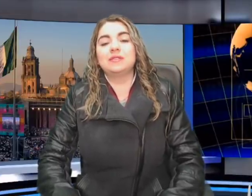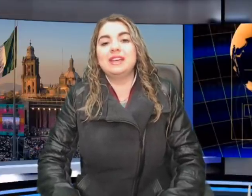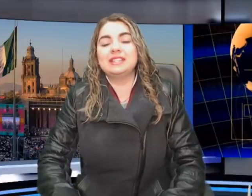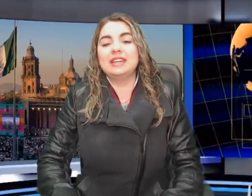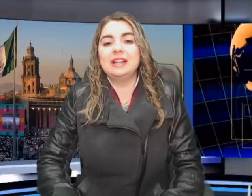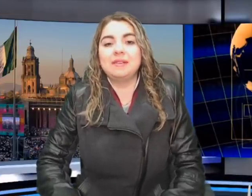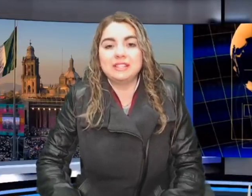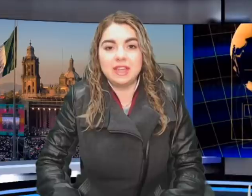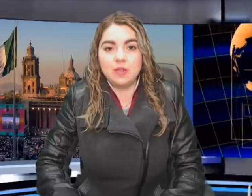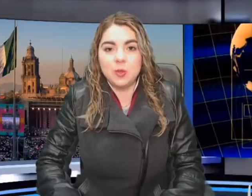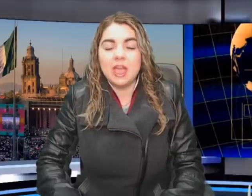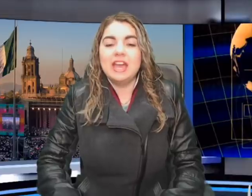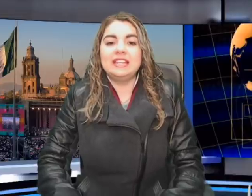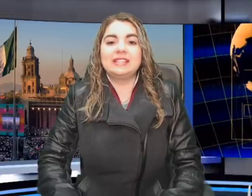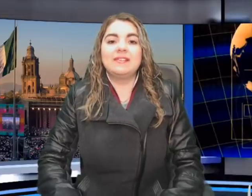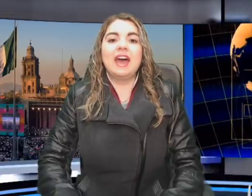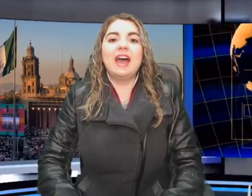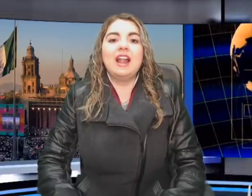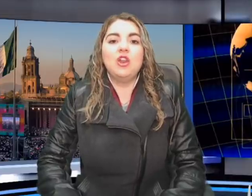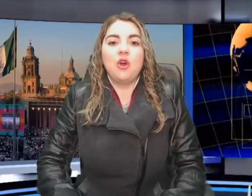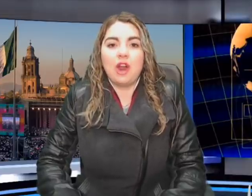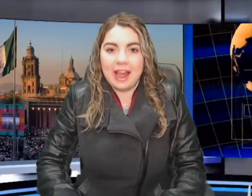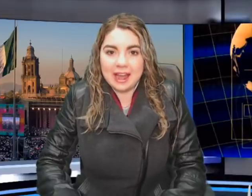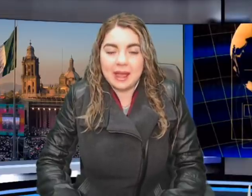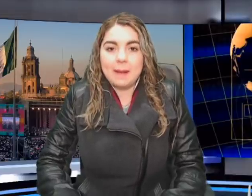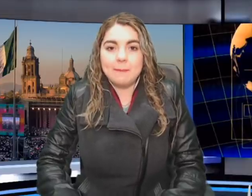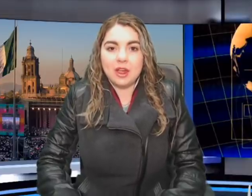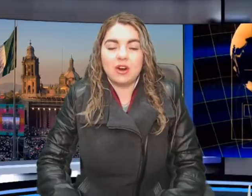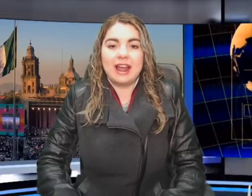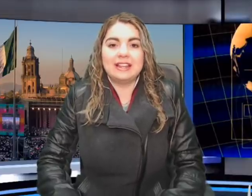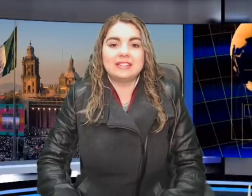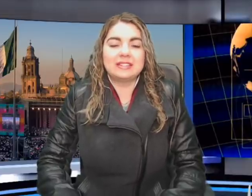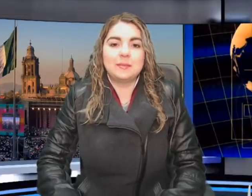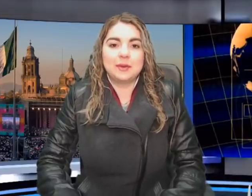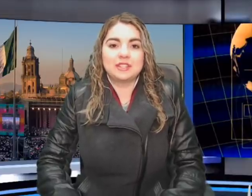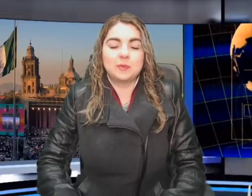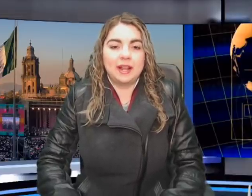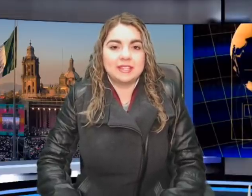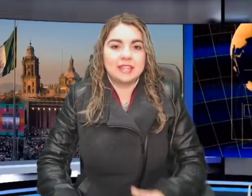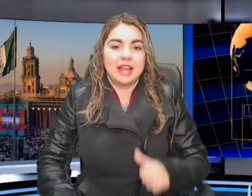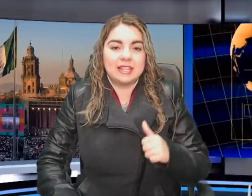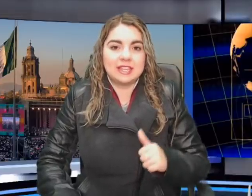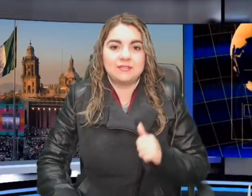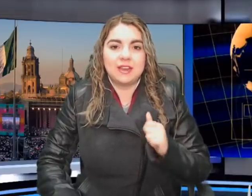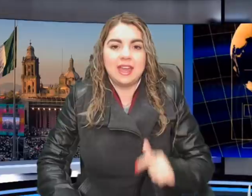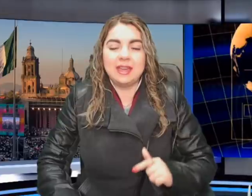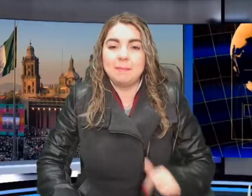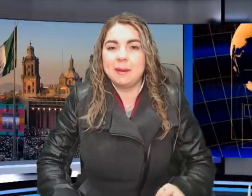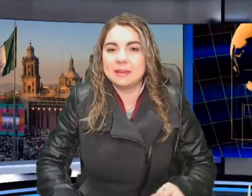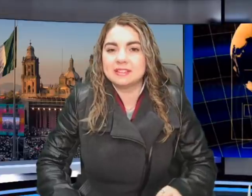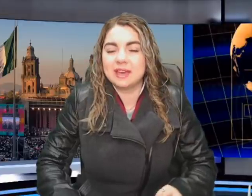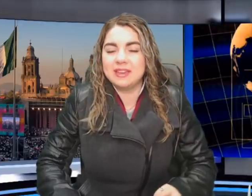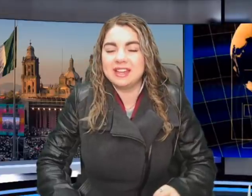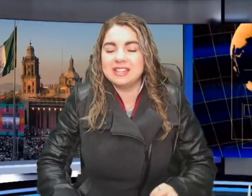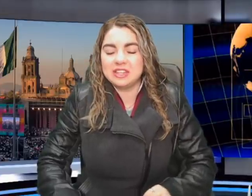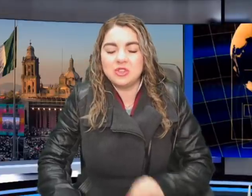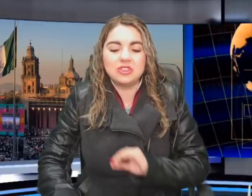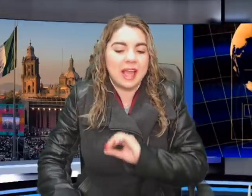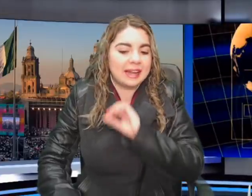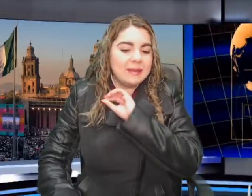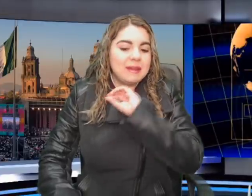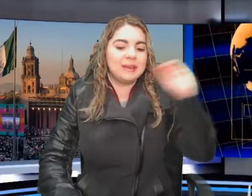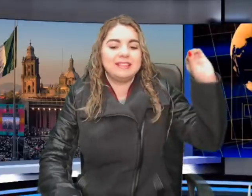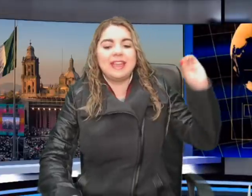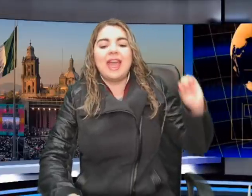haciendo, se va a seguir avanzando y se va a lograr mejorar estas empresas paraestatales CFE y Pemex que habían